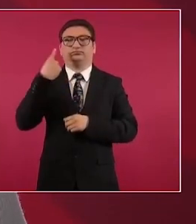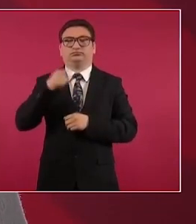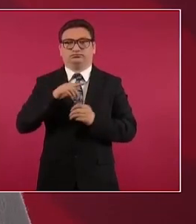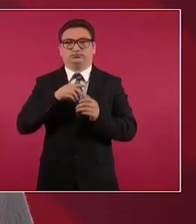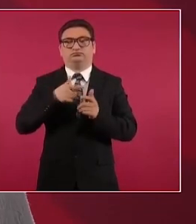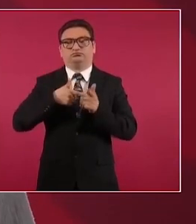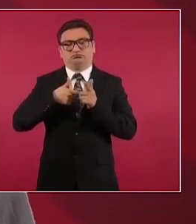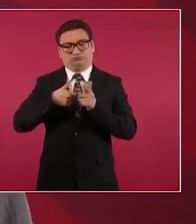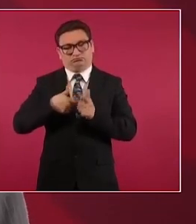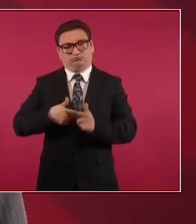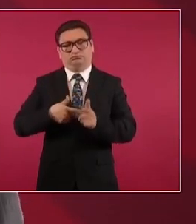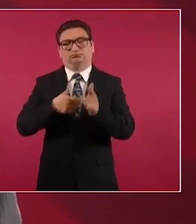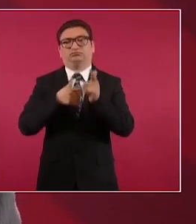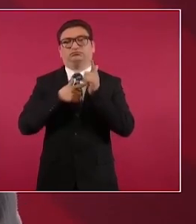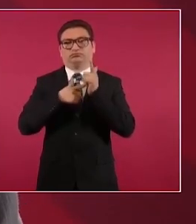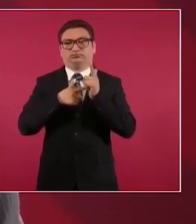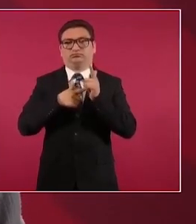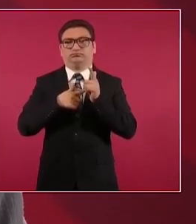seguir